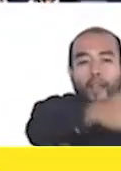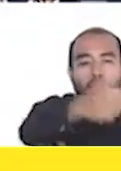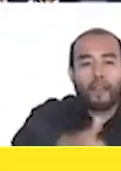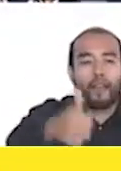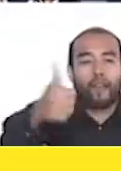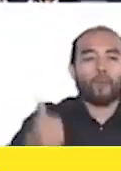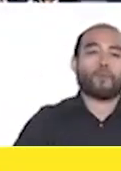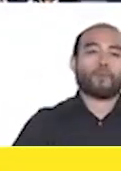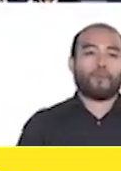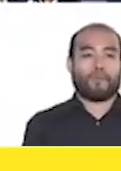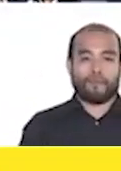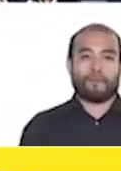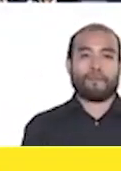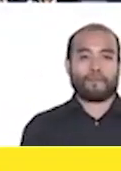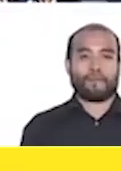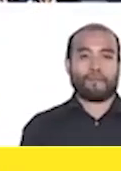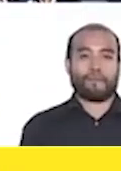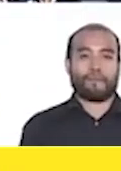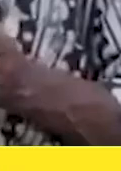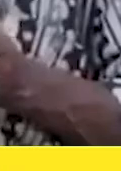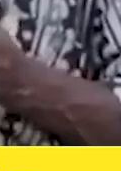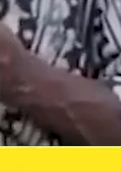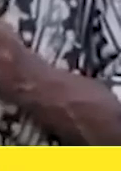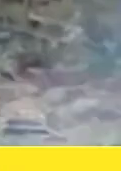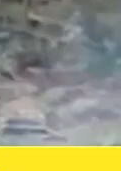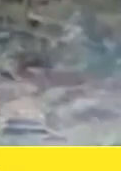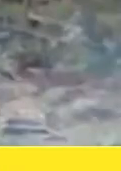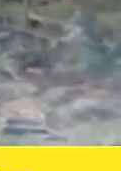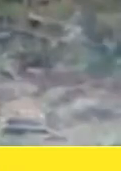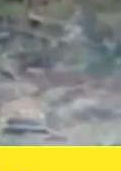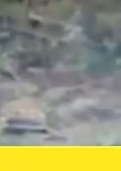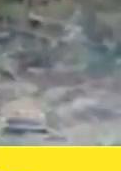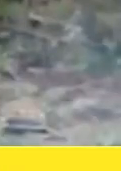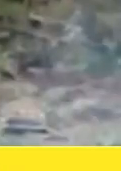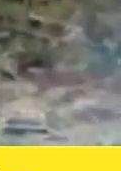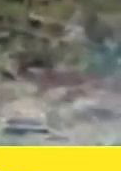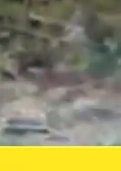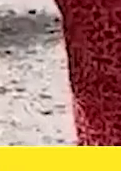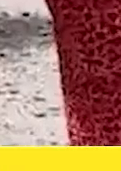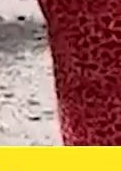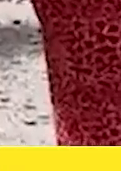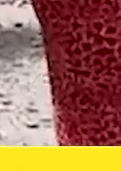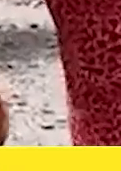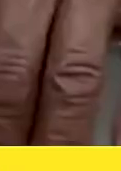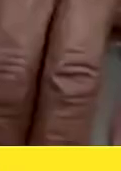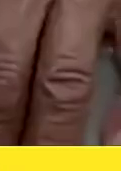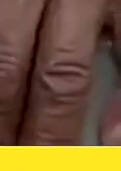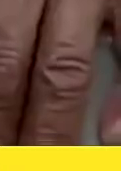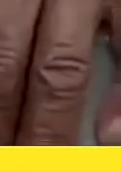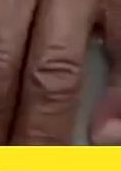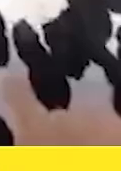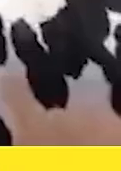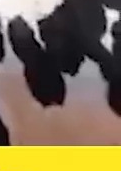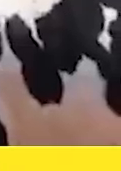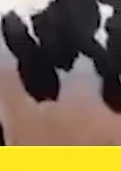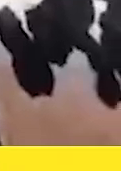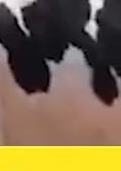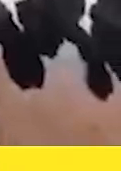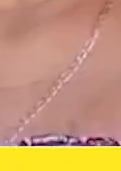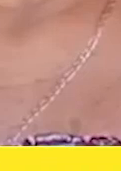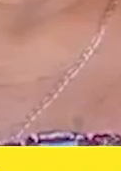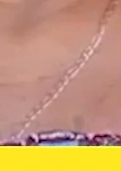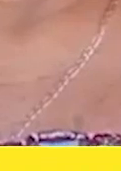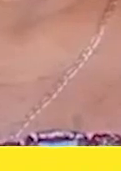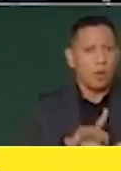Claudia Sheinbaum. Ahora bien, este programa de atención médica a domicilio recibió incluso ya el respaldo total,